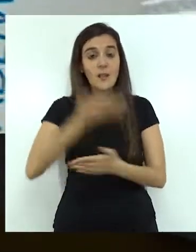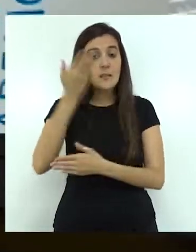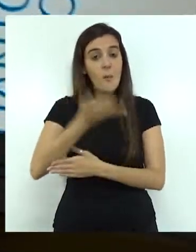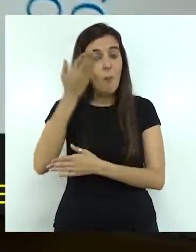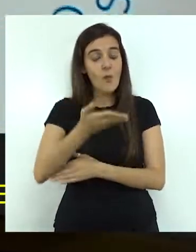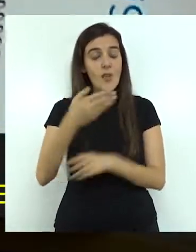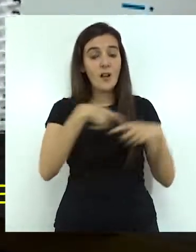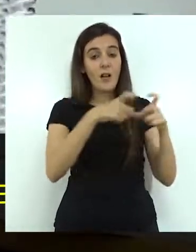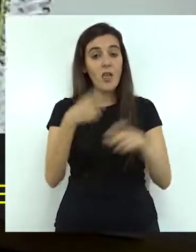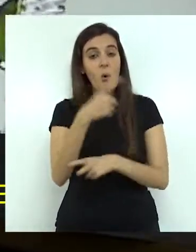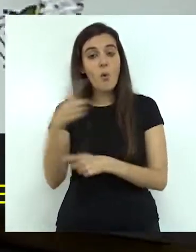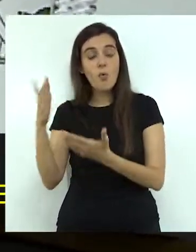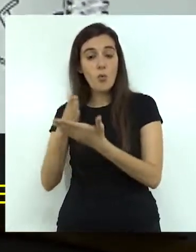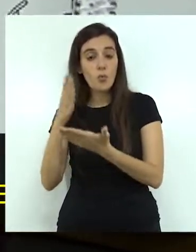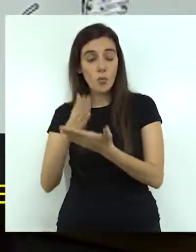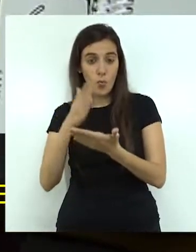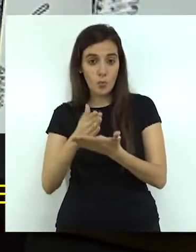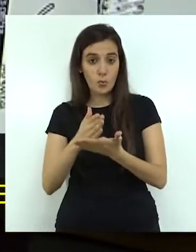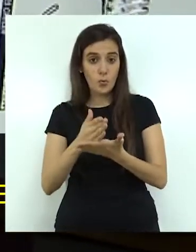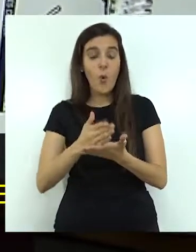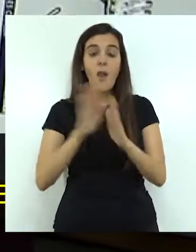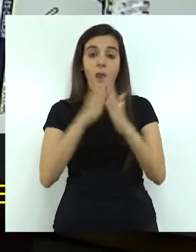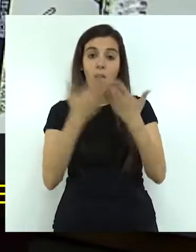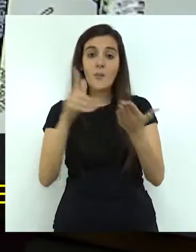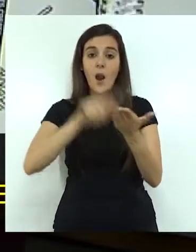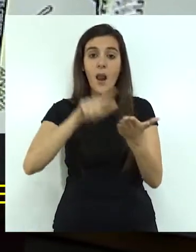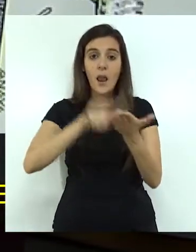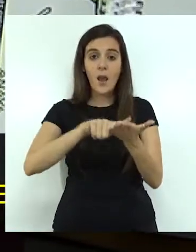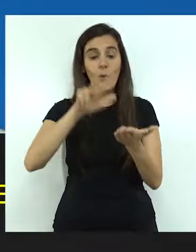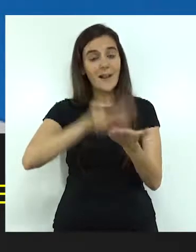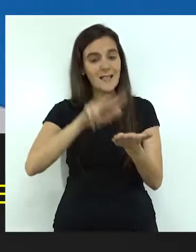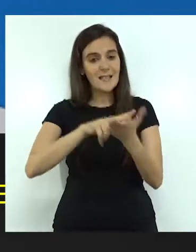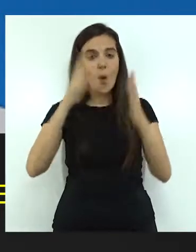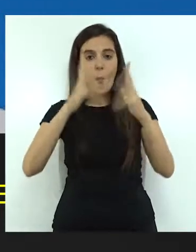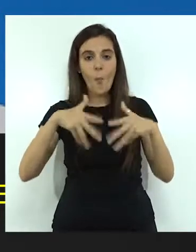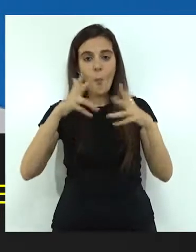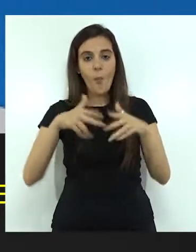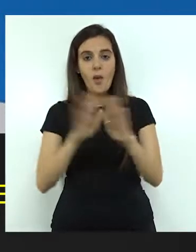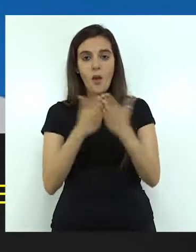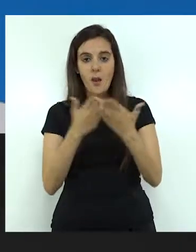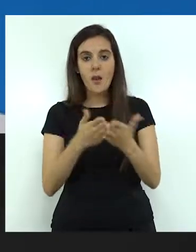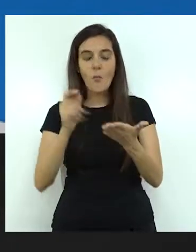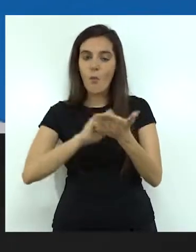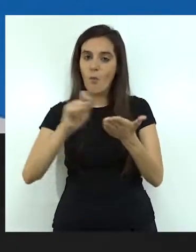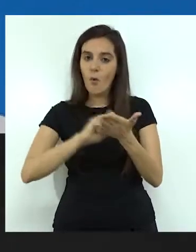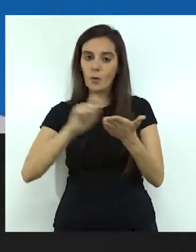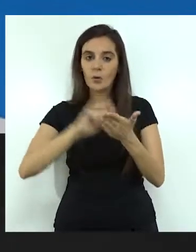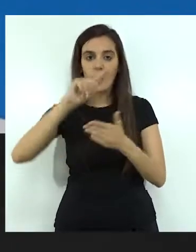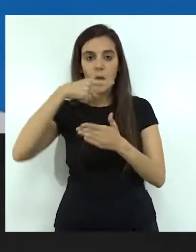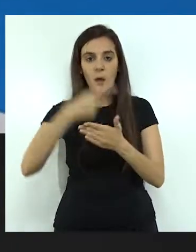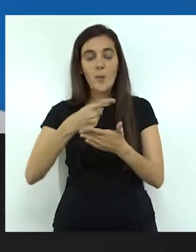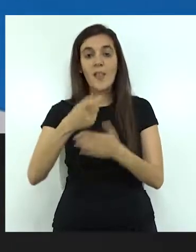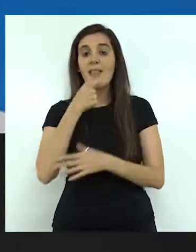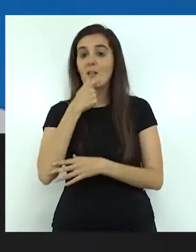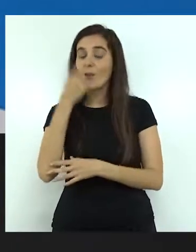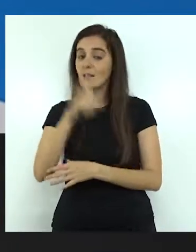al menos los libros de lengua castellana matemáticas libro y cuadernillo de ejercicios de la primera lengua extranjera naturales y